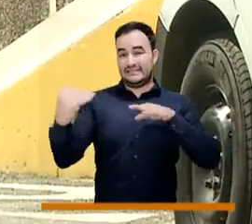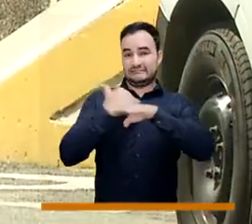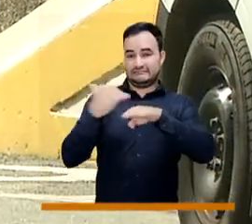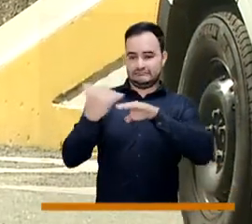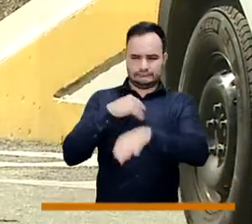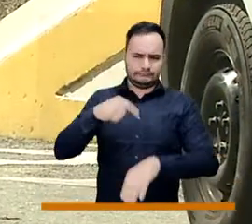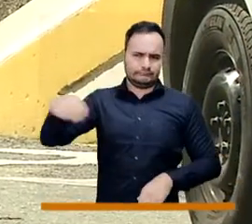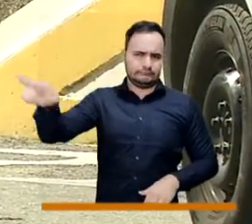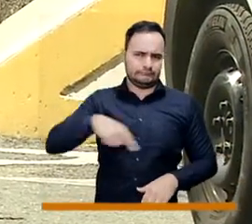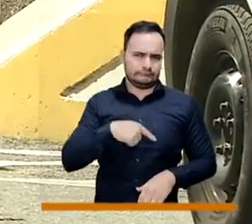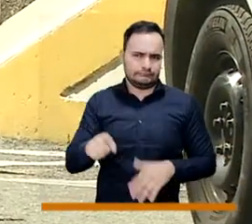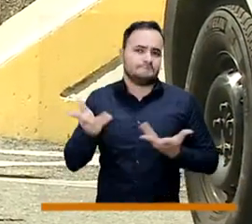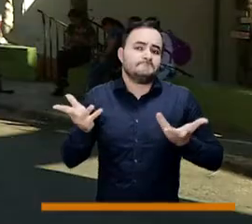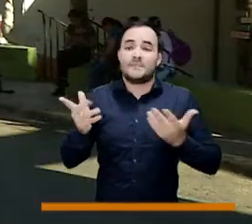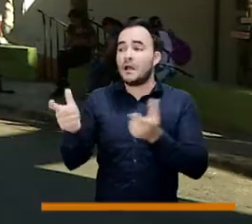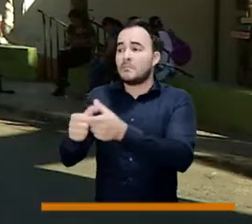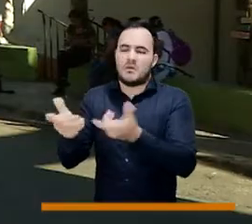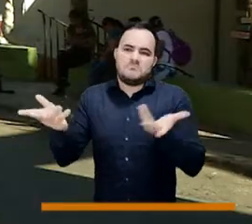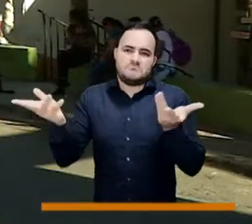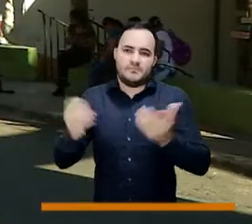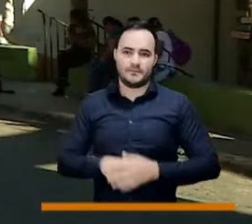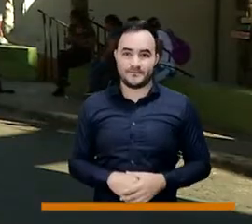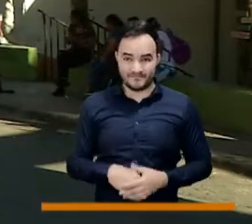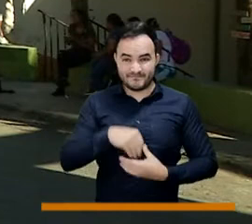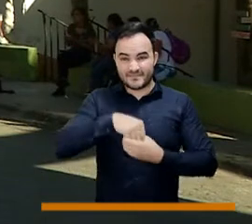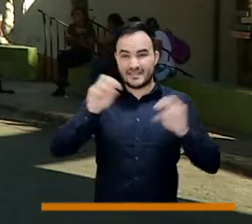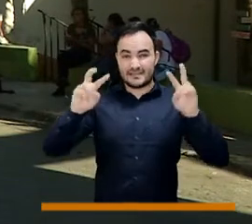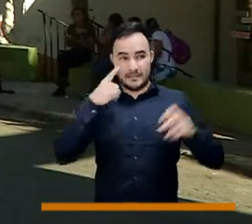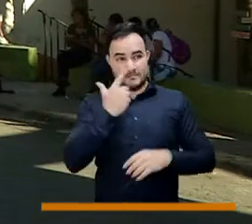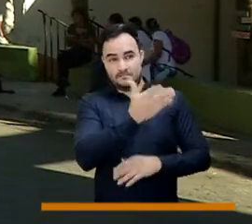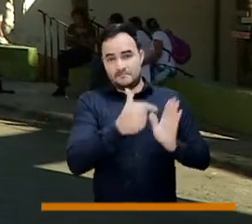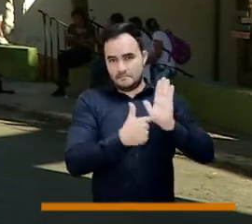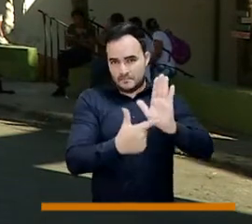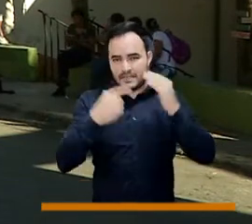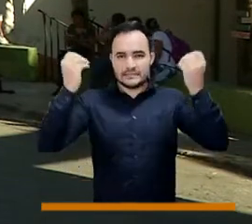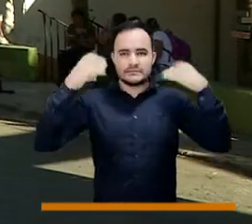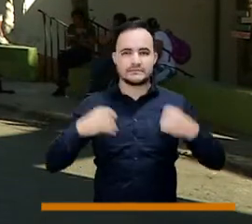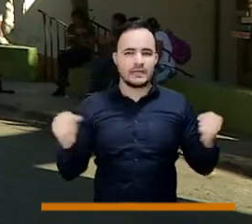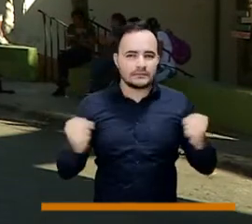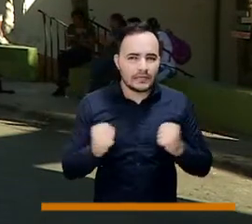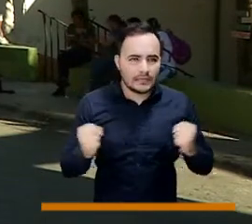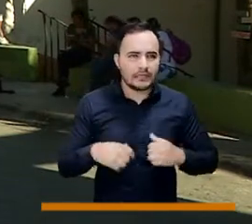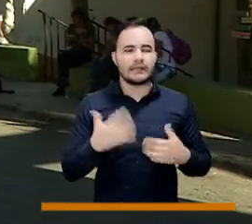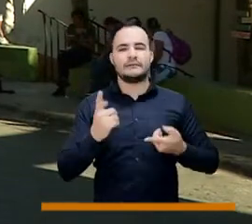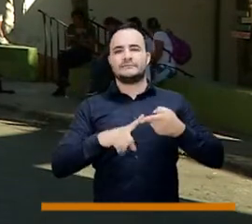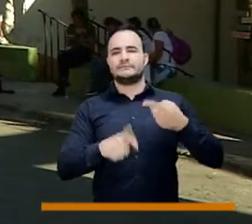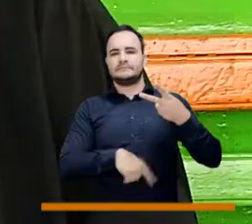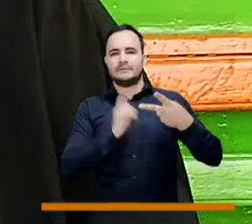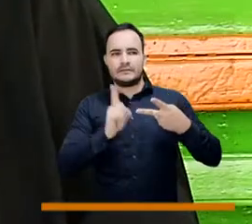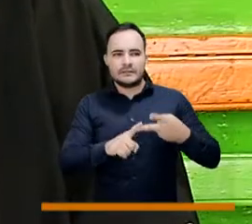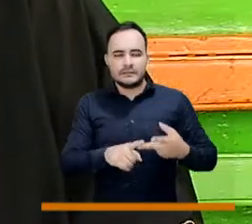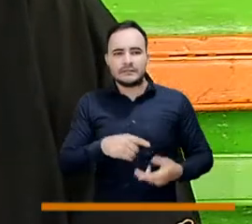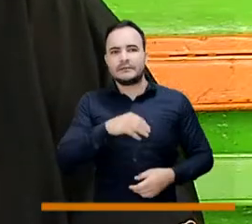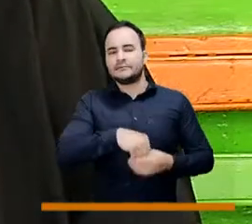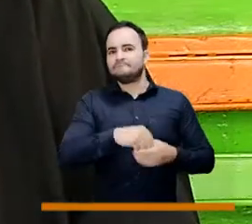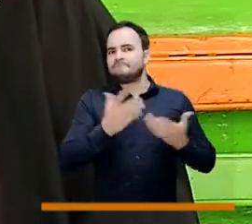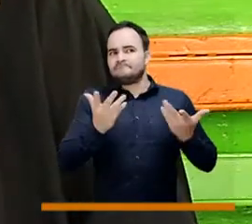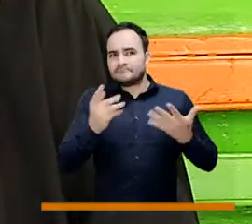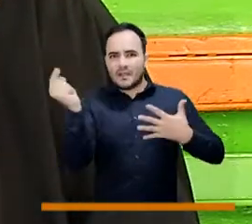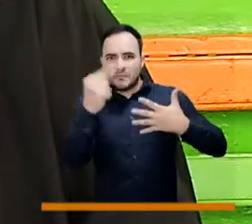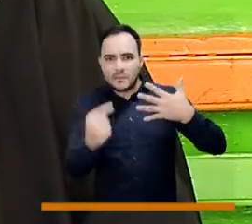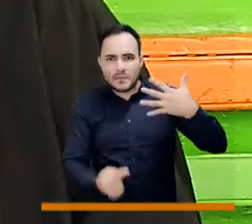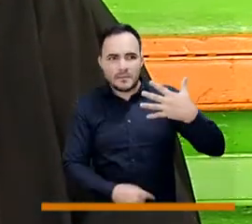Santa Elena, de conexión con Santa Elena, en este momento es absurdamente sin